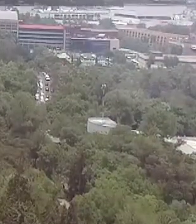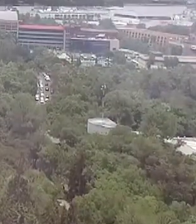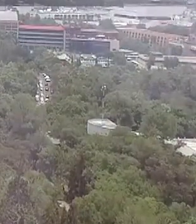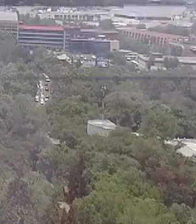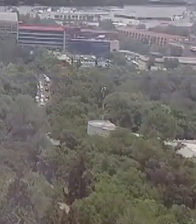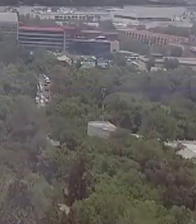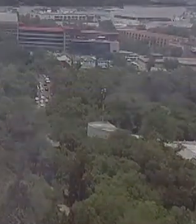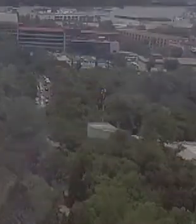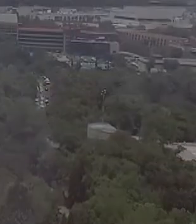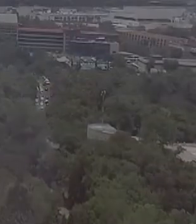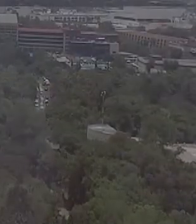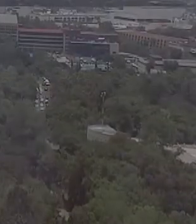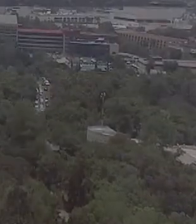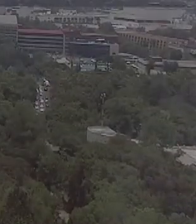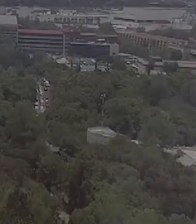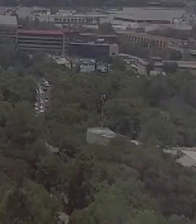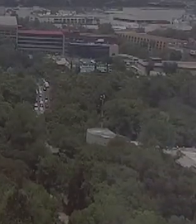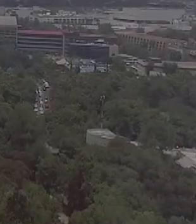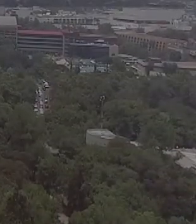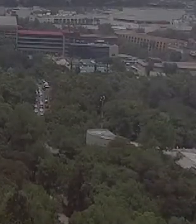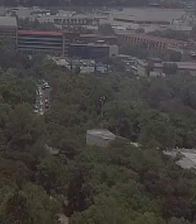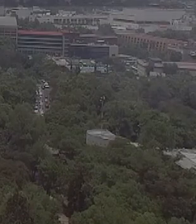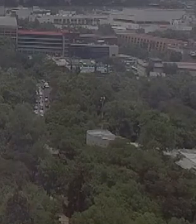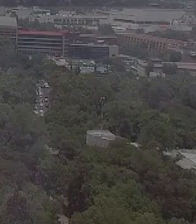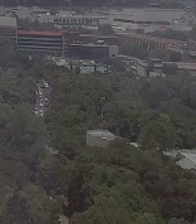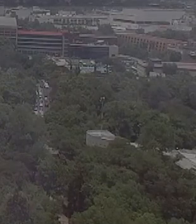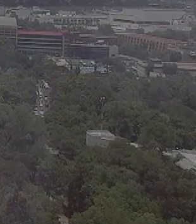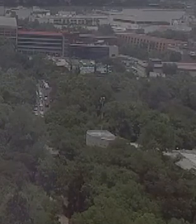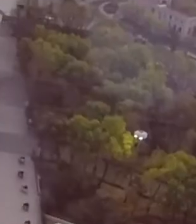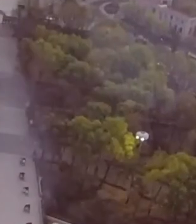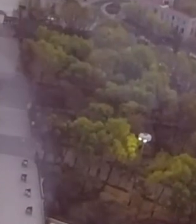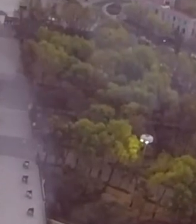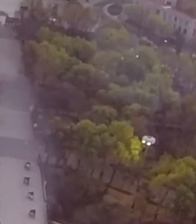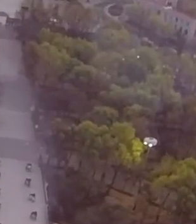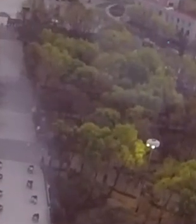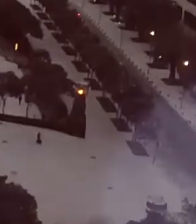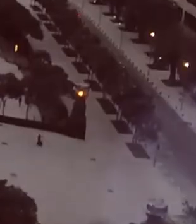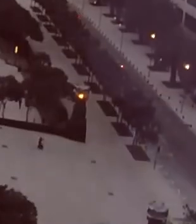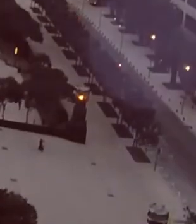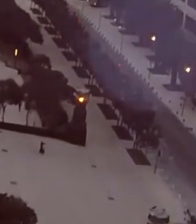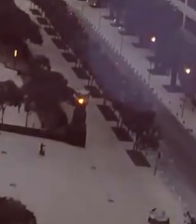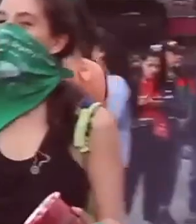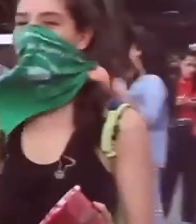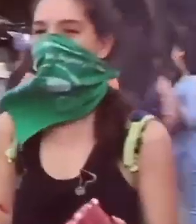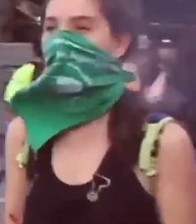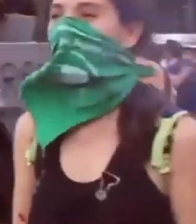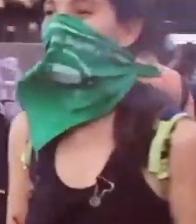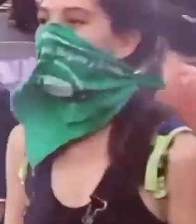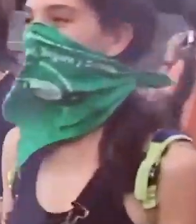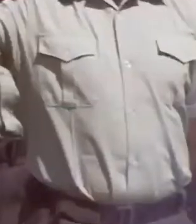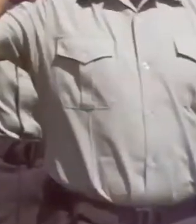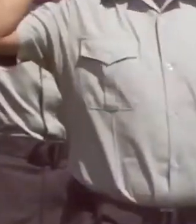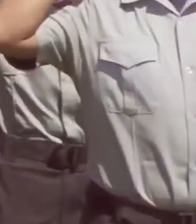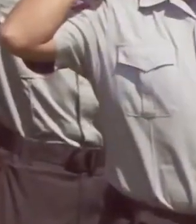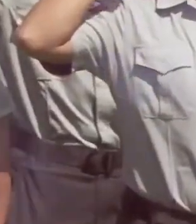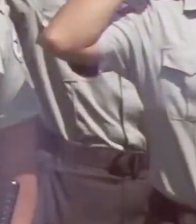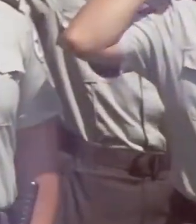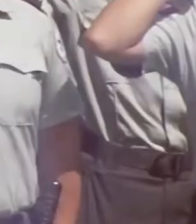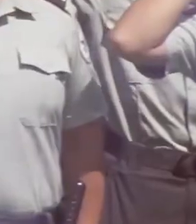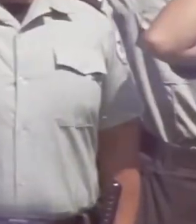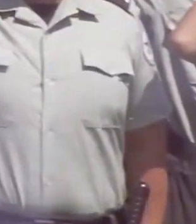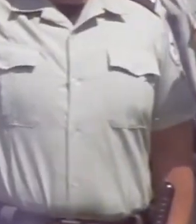manera física, muy bien, no solamente en redes sociales. Pues muchísimas gracias, Rosalinda Pimentel, vocera de Defensoras Digitales, también del Frente Nacional para